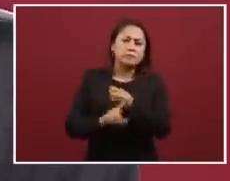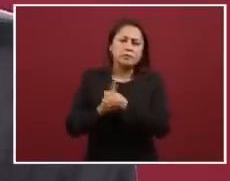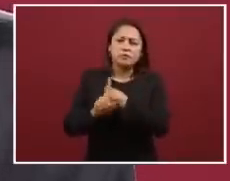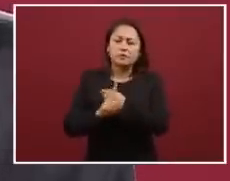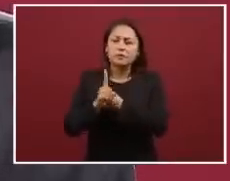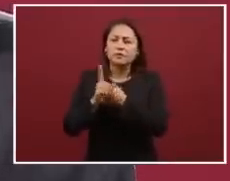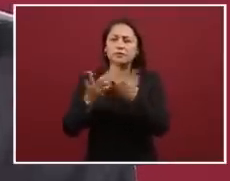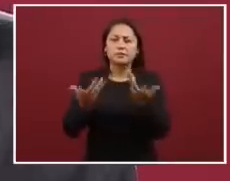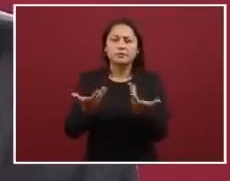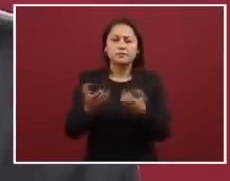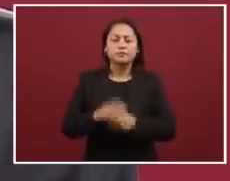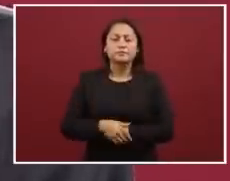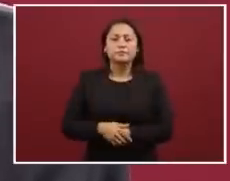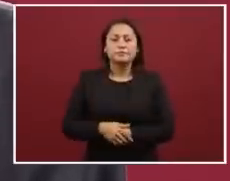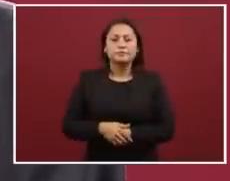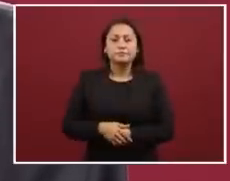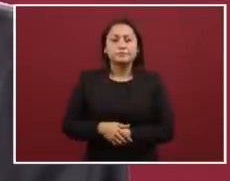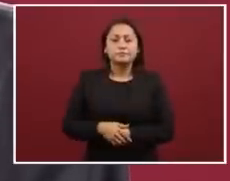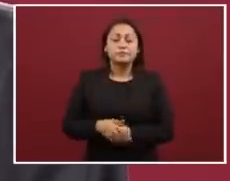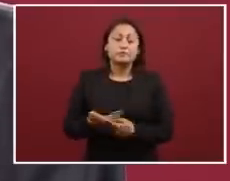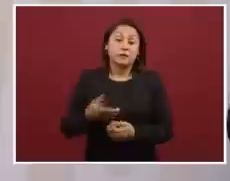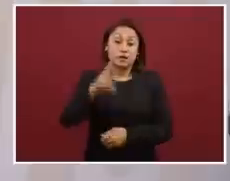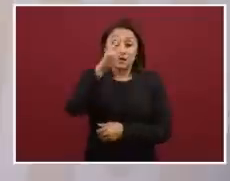tienen son amenazas